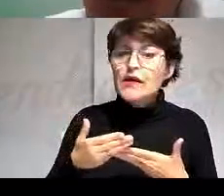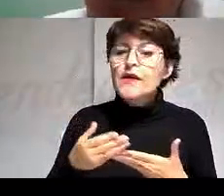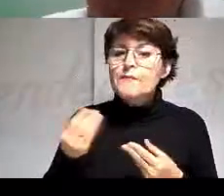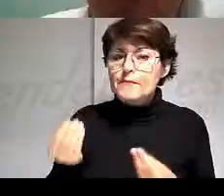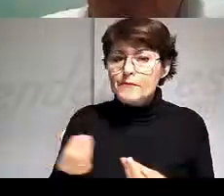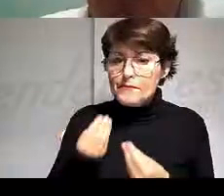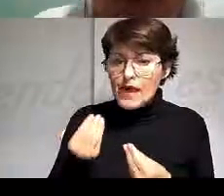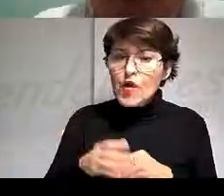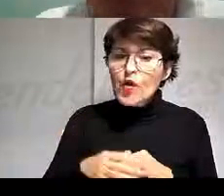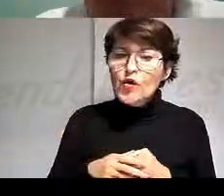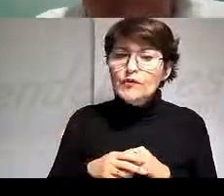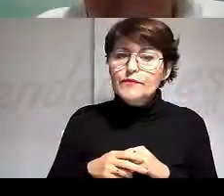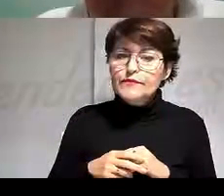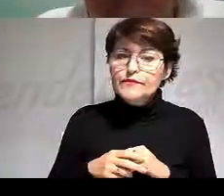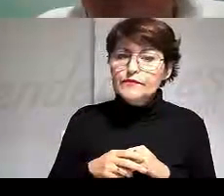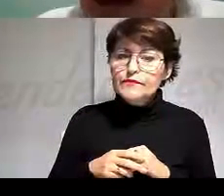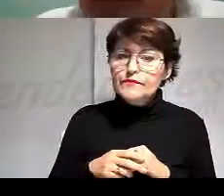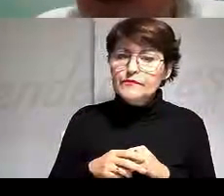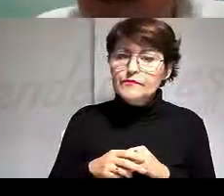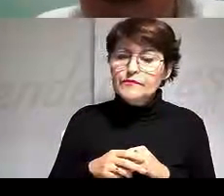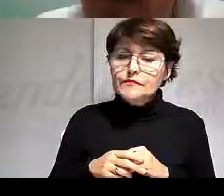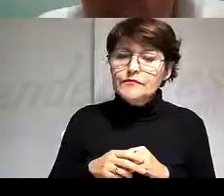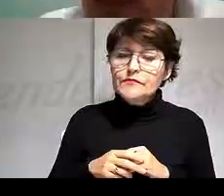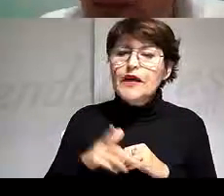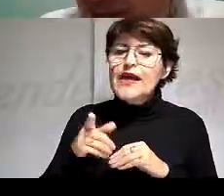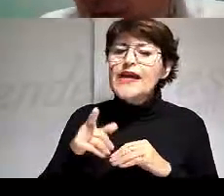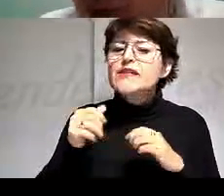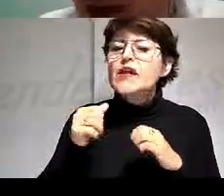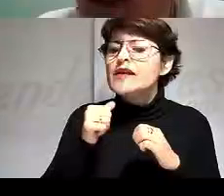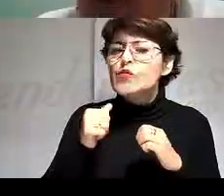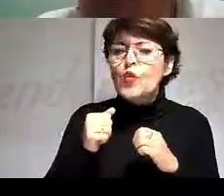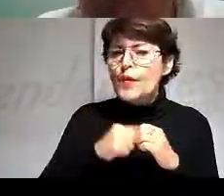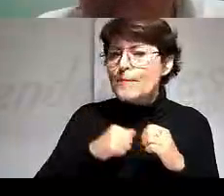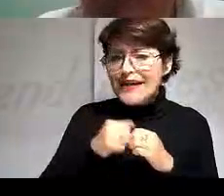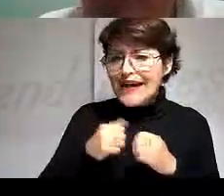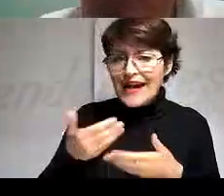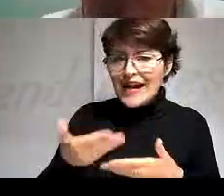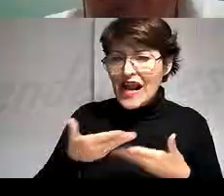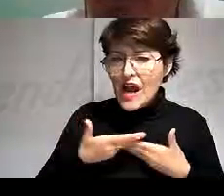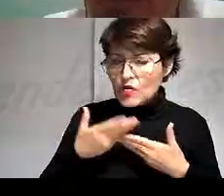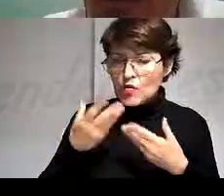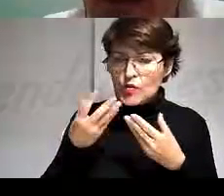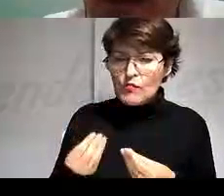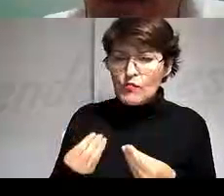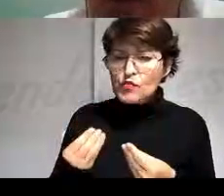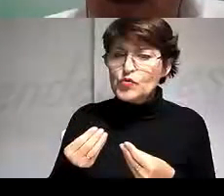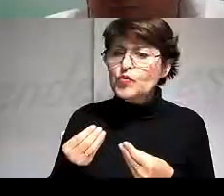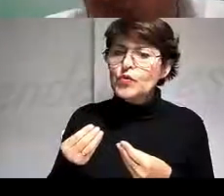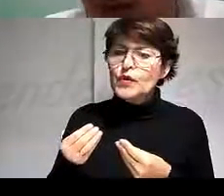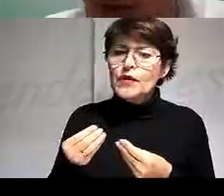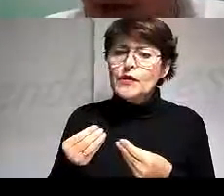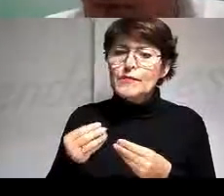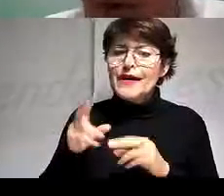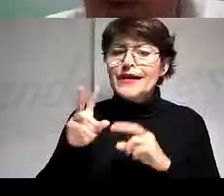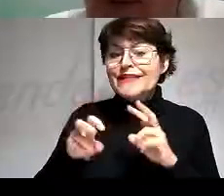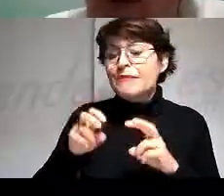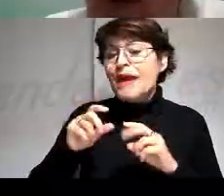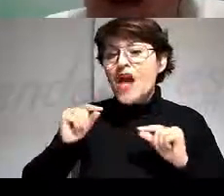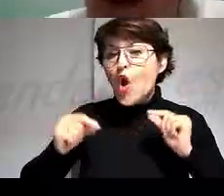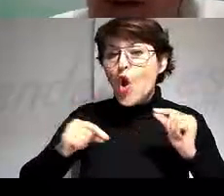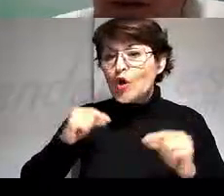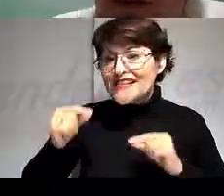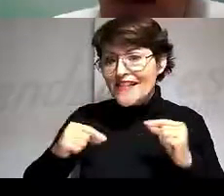esencial porque es el principal mineral, el principal oligoelemento relacionado con la oxidación, con el